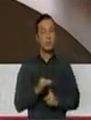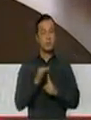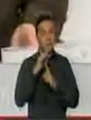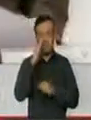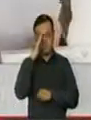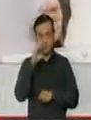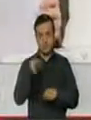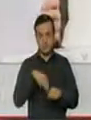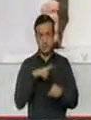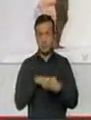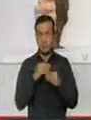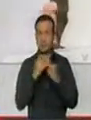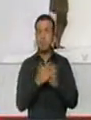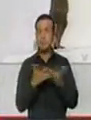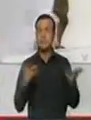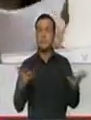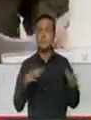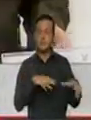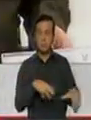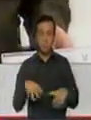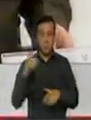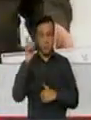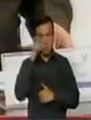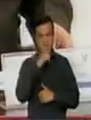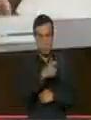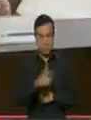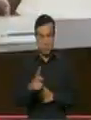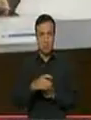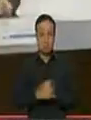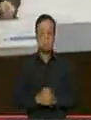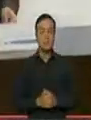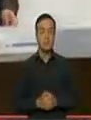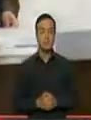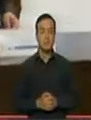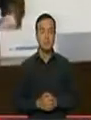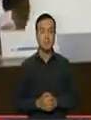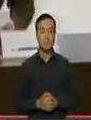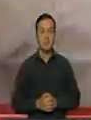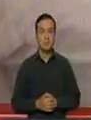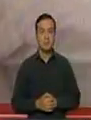Policía Nacional en coordinación con la Fiscalía. Eduardo Córdoba, Medios Públicos.